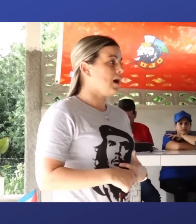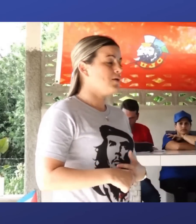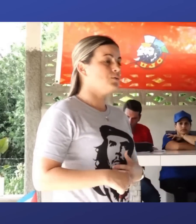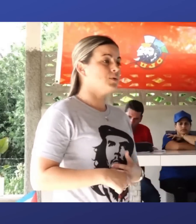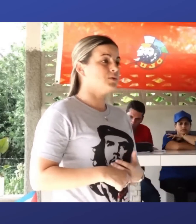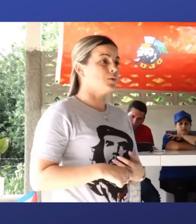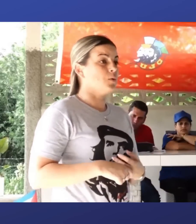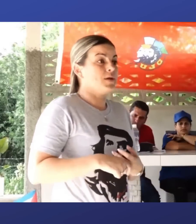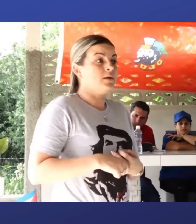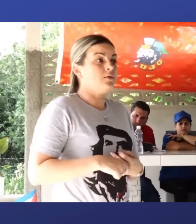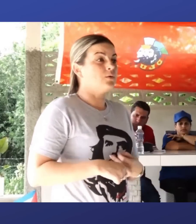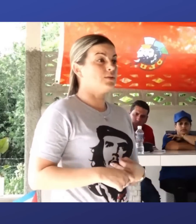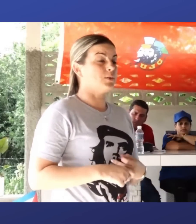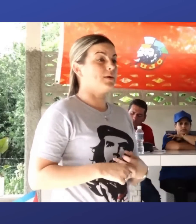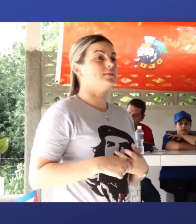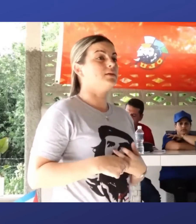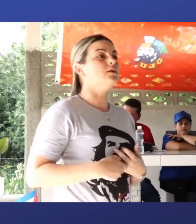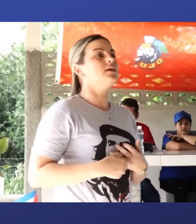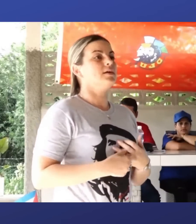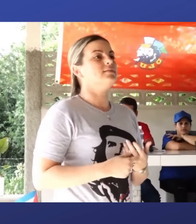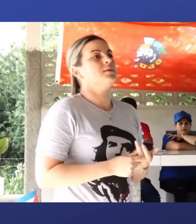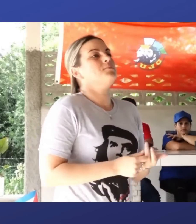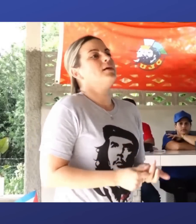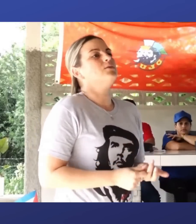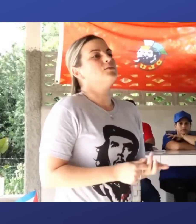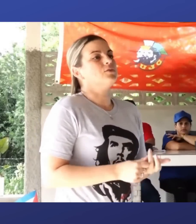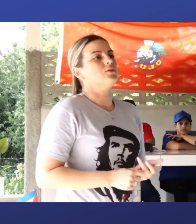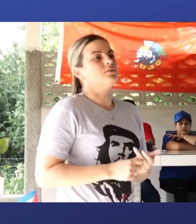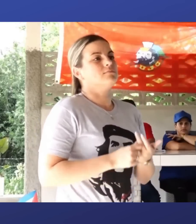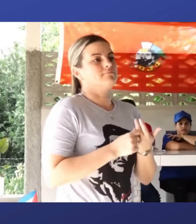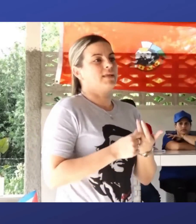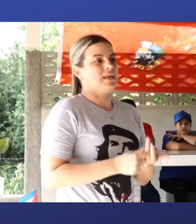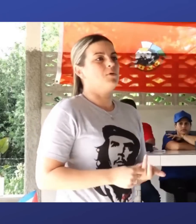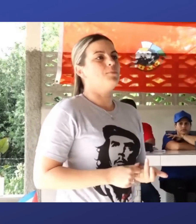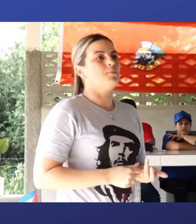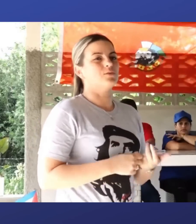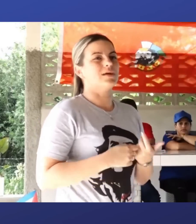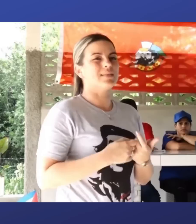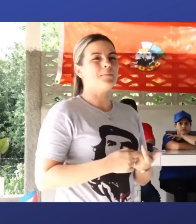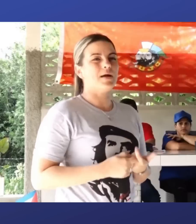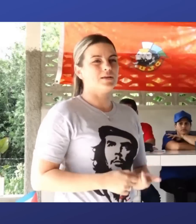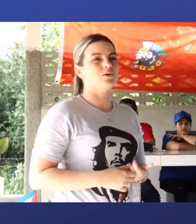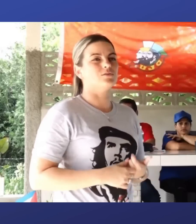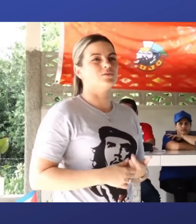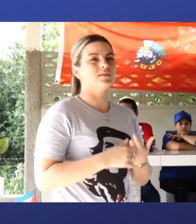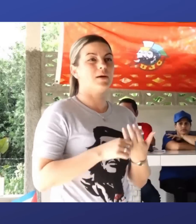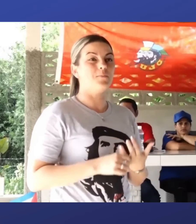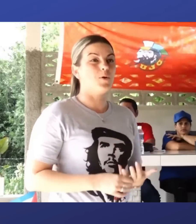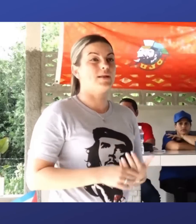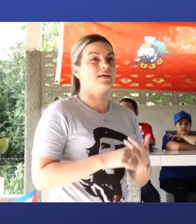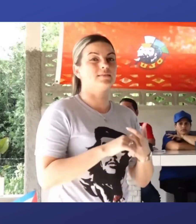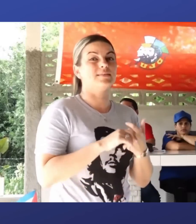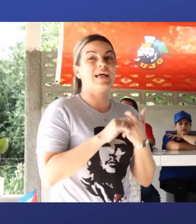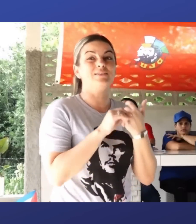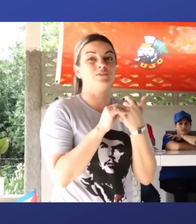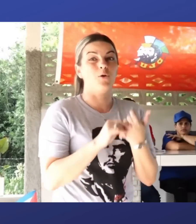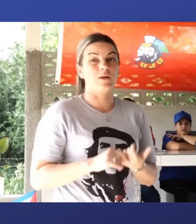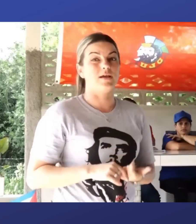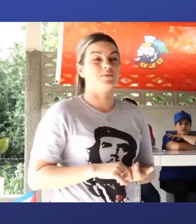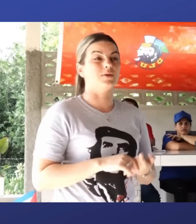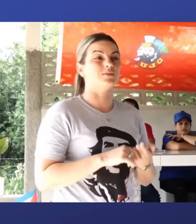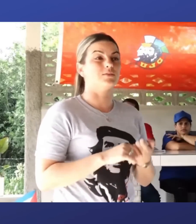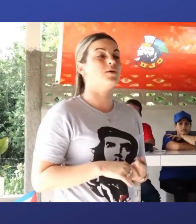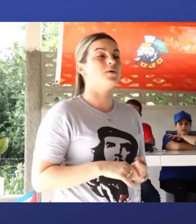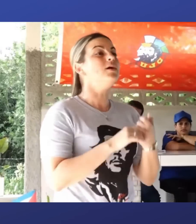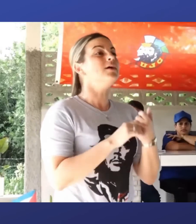acabe con nuestro gobierno y con nuestro partido y sin embargo nosotros tenemos personas tan valiosas tan buenas tan